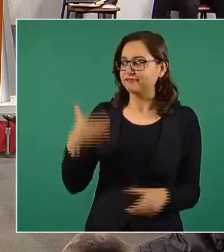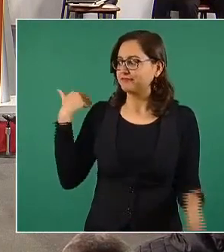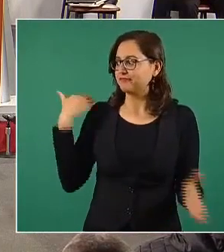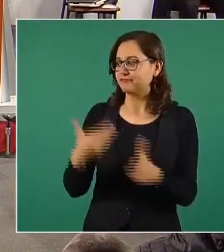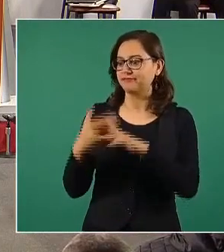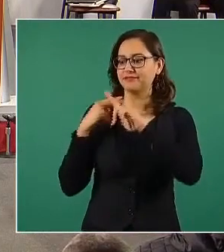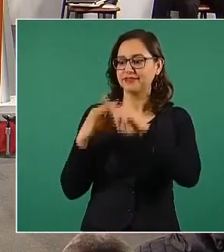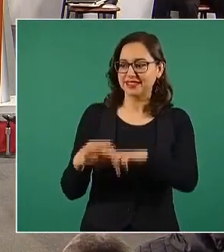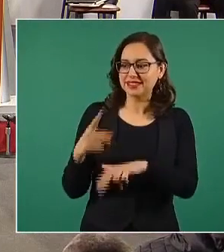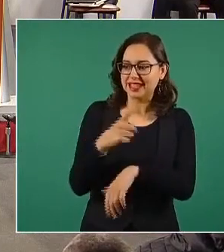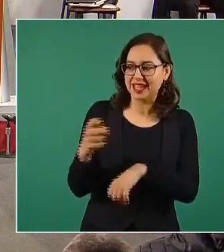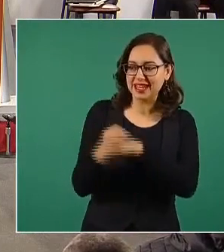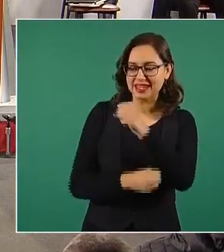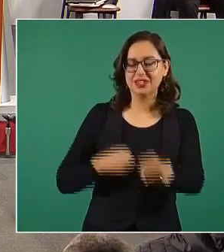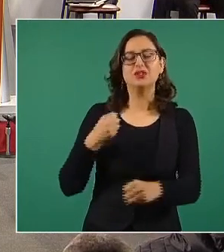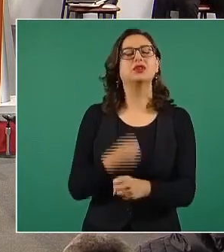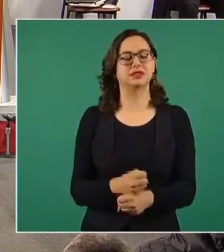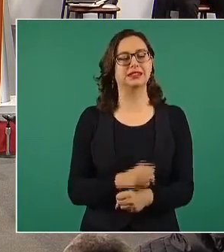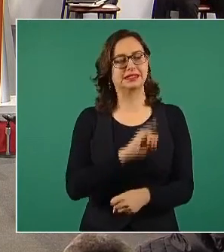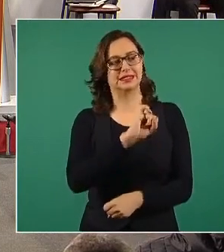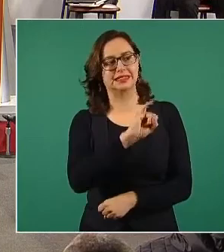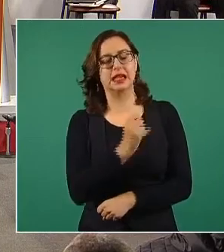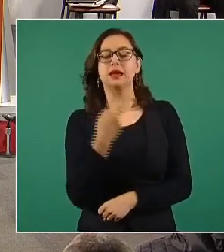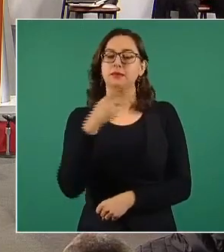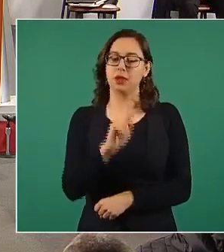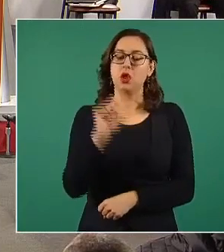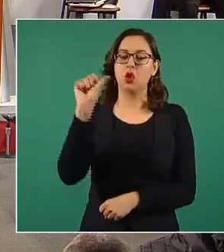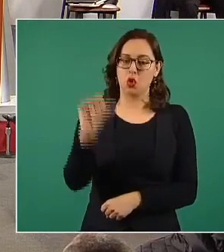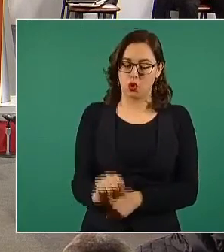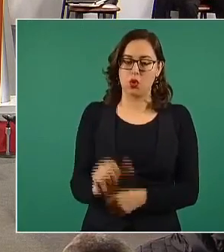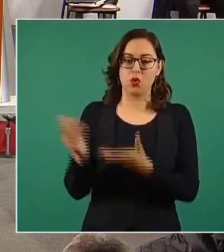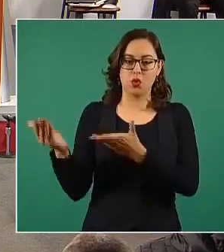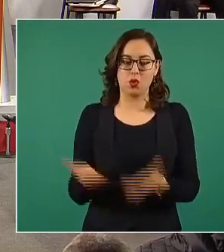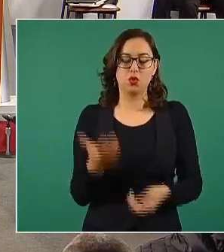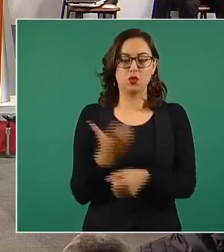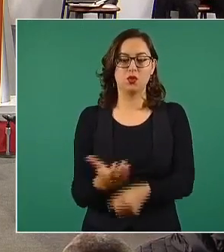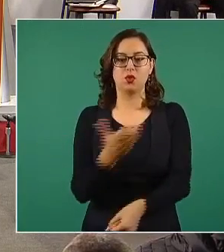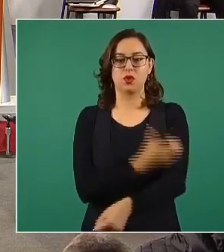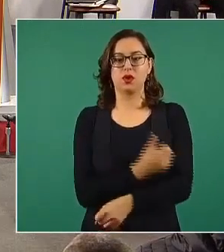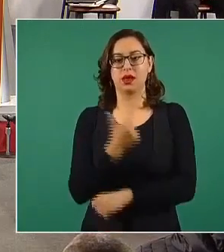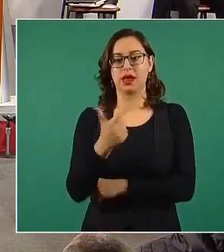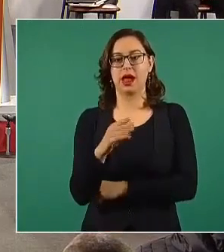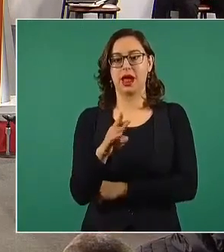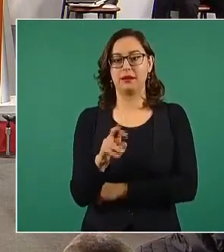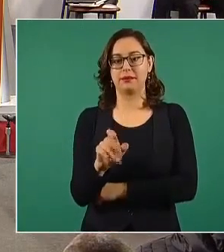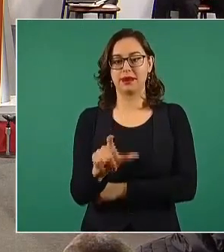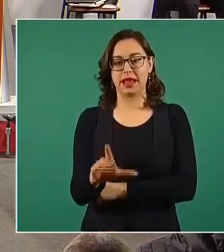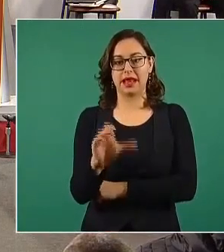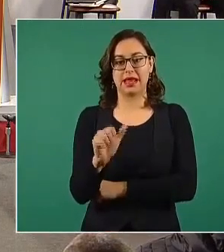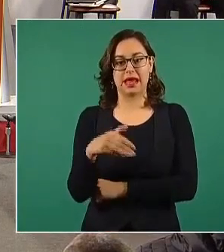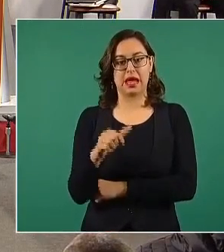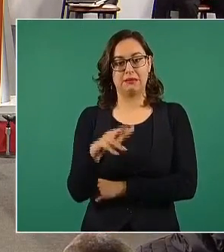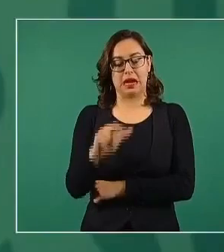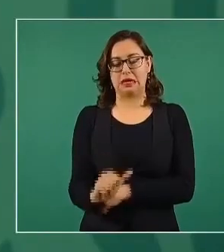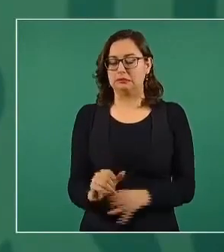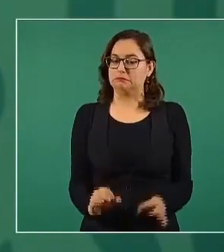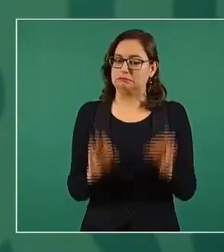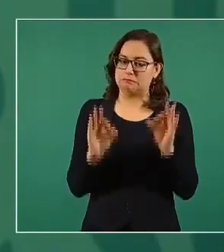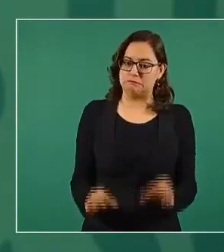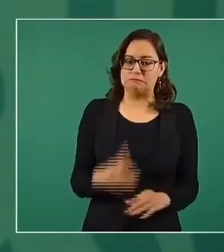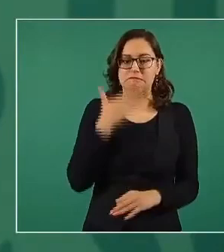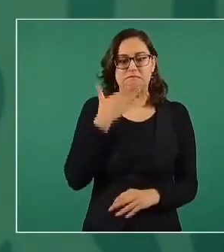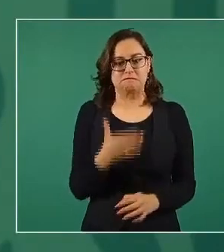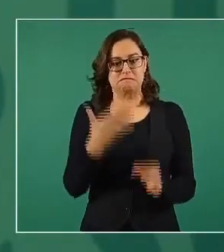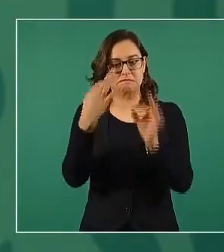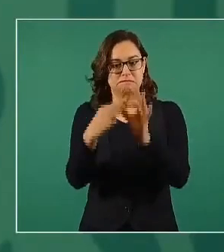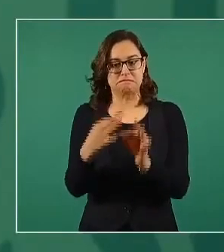ocasión va a participar con nosotros el compañero Gabriel Cámara, que ha hecho un trabajo excepcional y muy, muy digno de